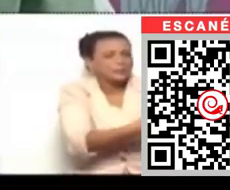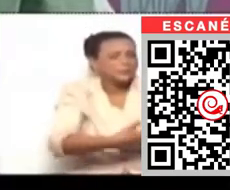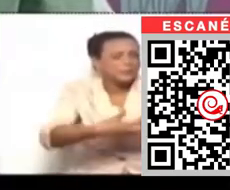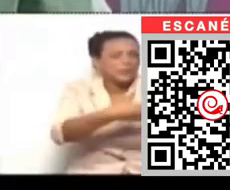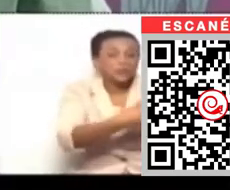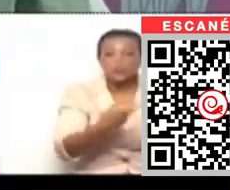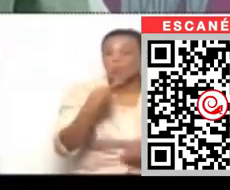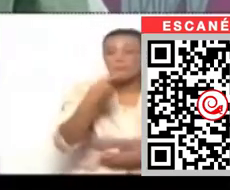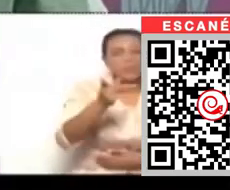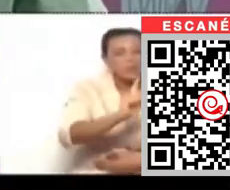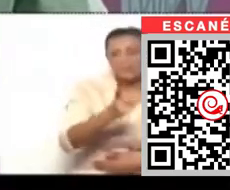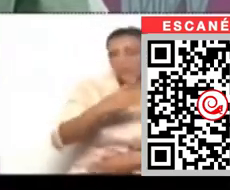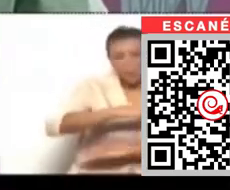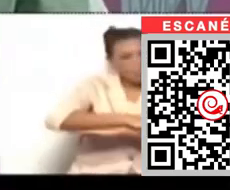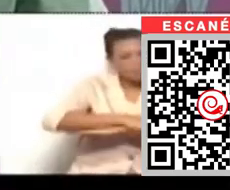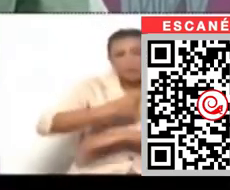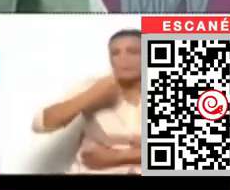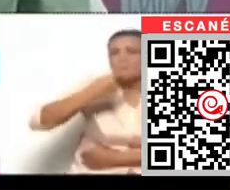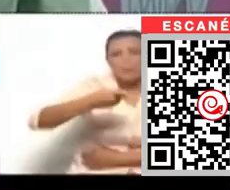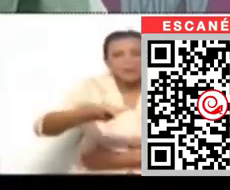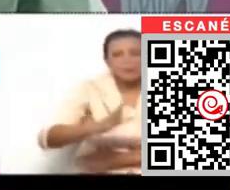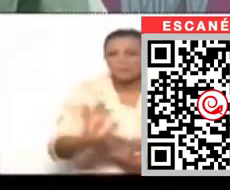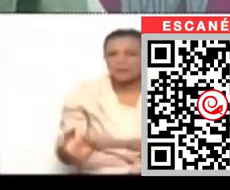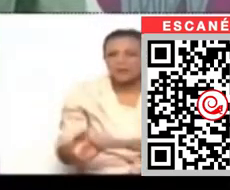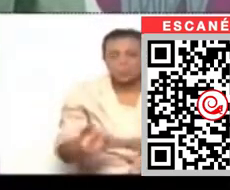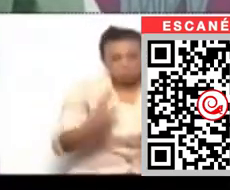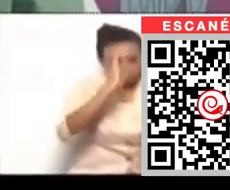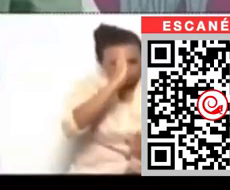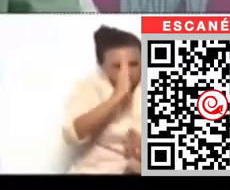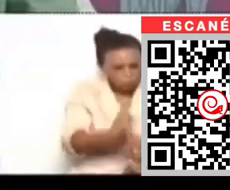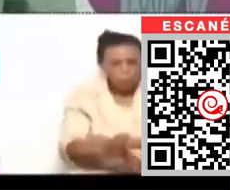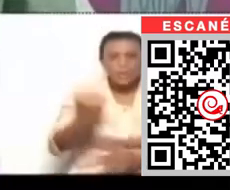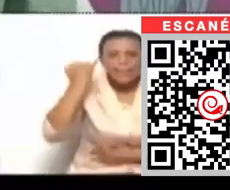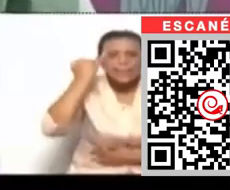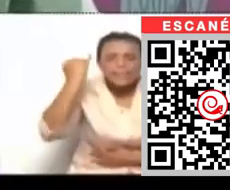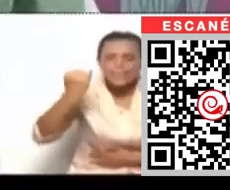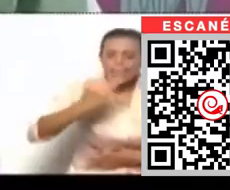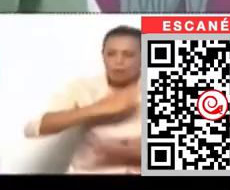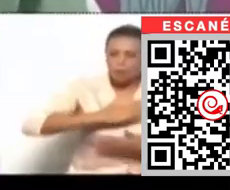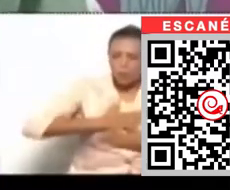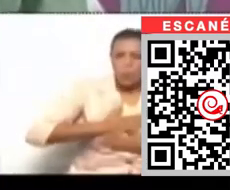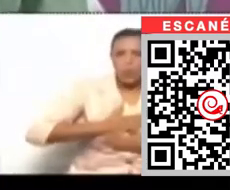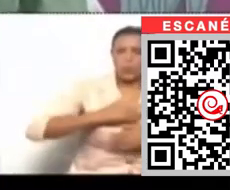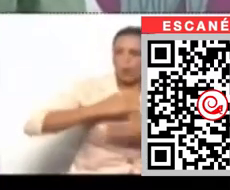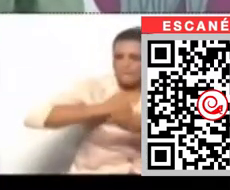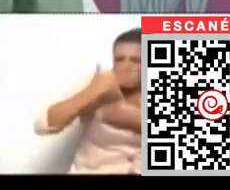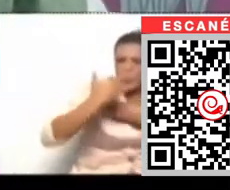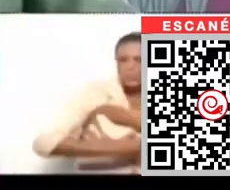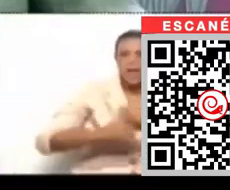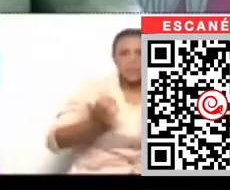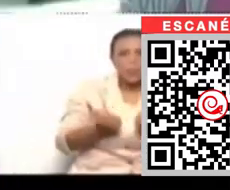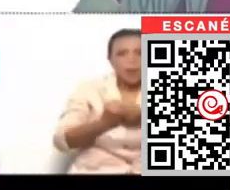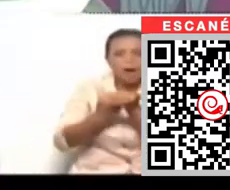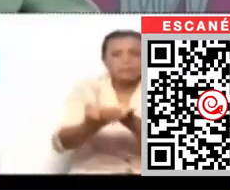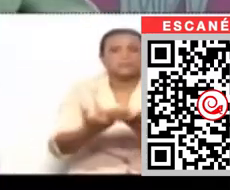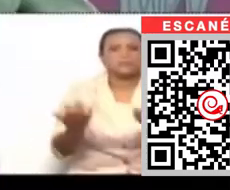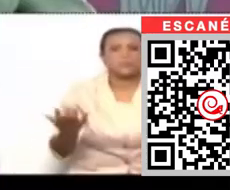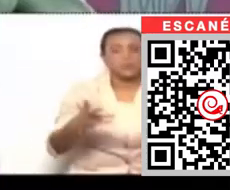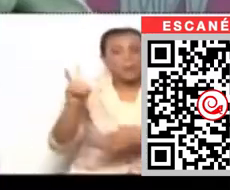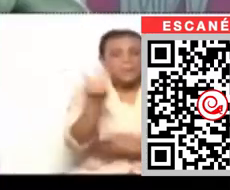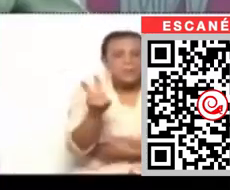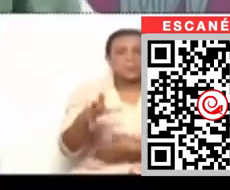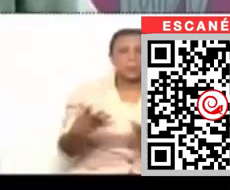políticos que tengan una doctrina, una ideología, un proyecto para el país, que piensen al